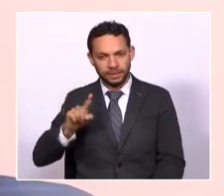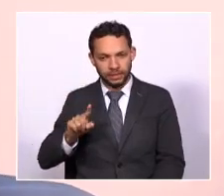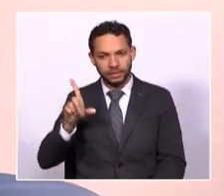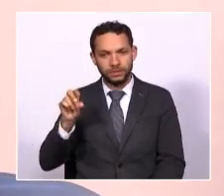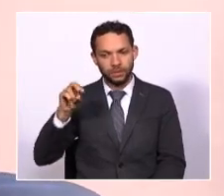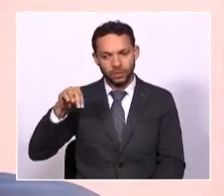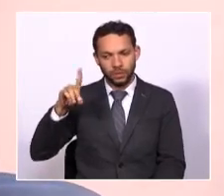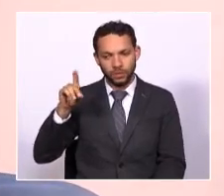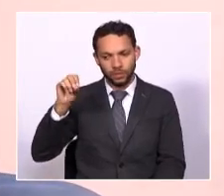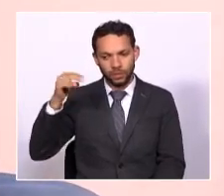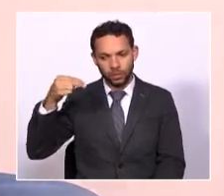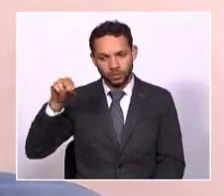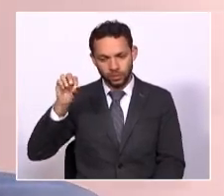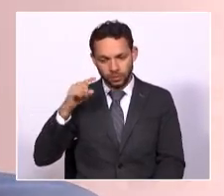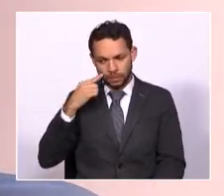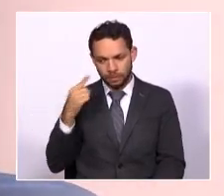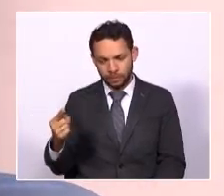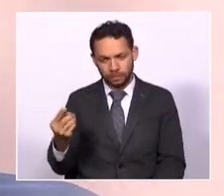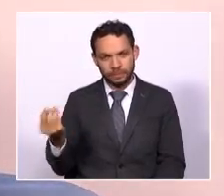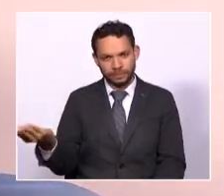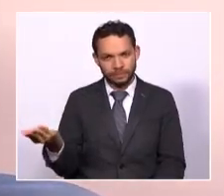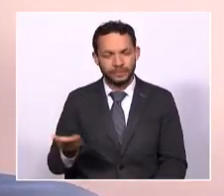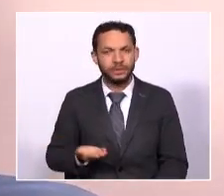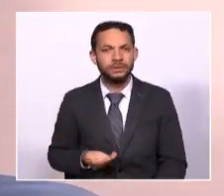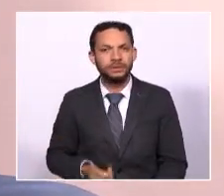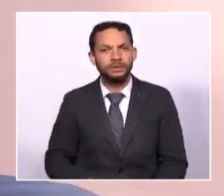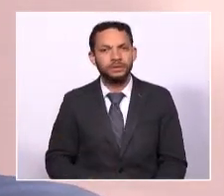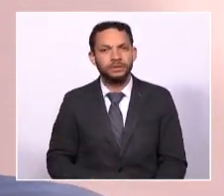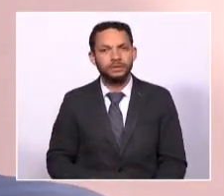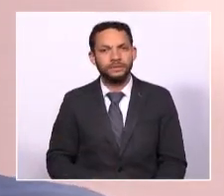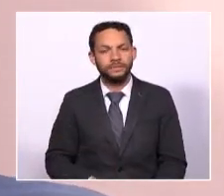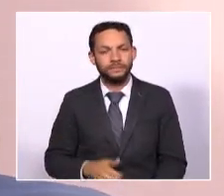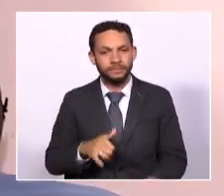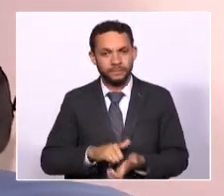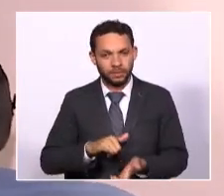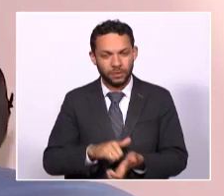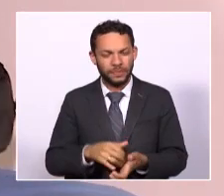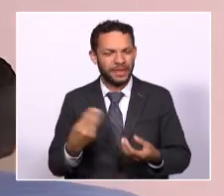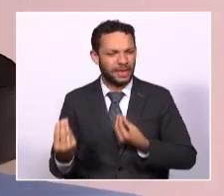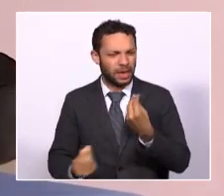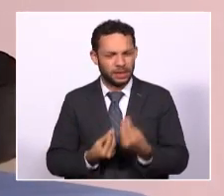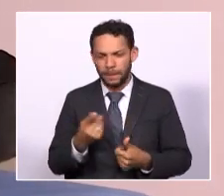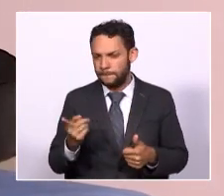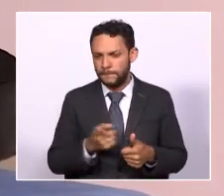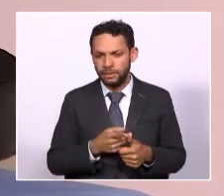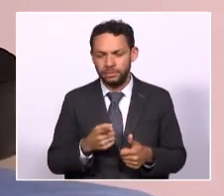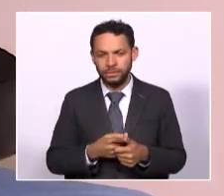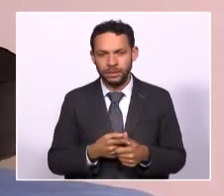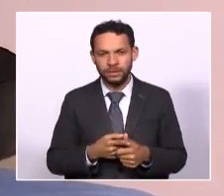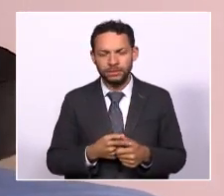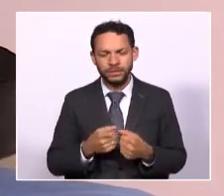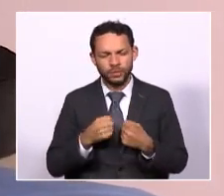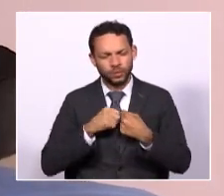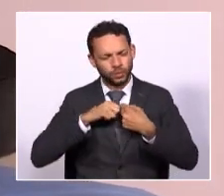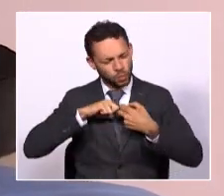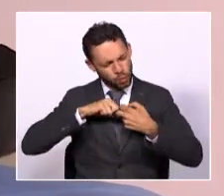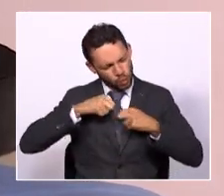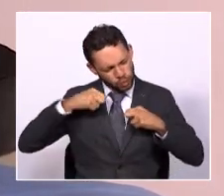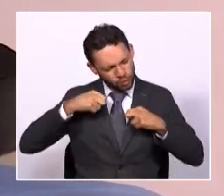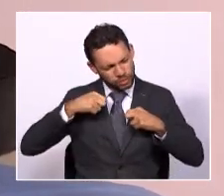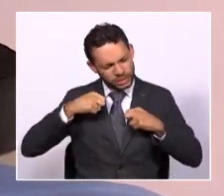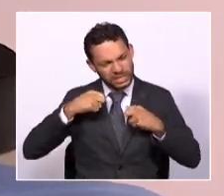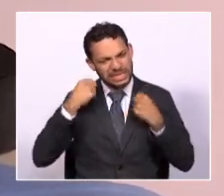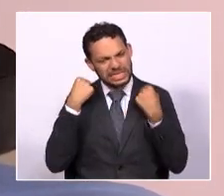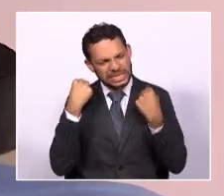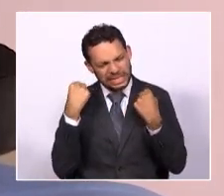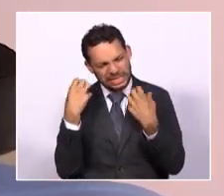¿Qué está haciendo ahí Raúl? A través de esta primera maniobra lo que hacemos es liberar los estados de subluxación, es decir, tensión